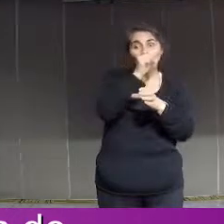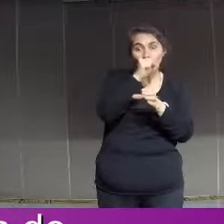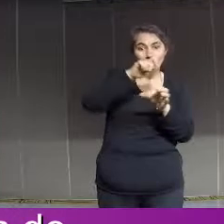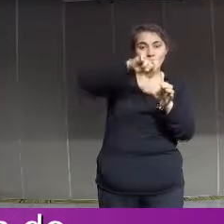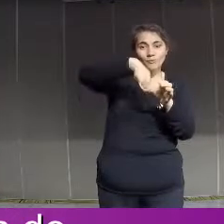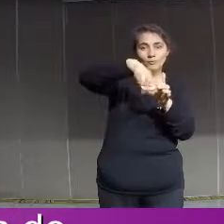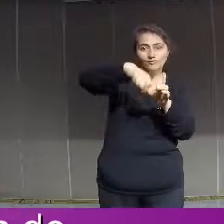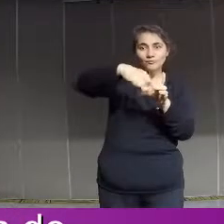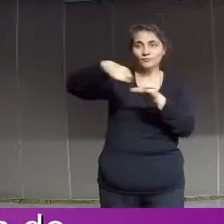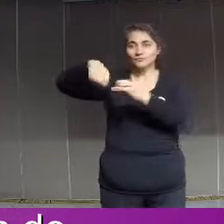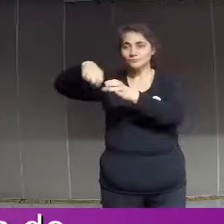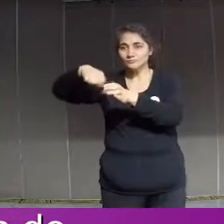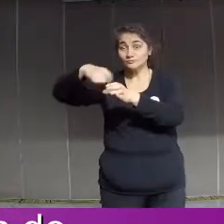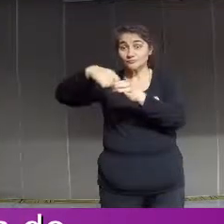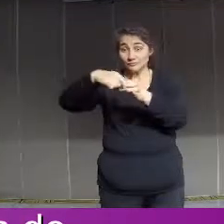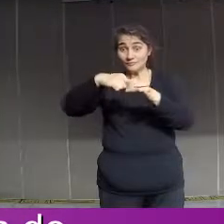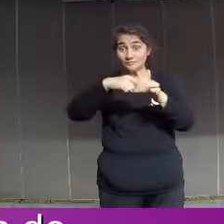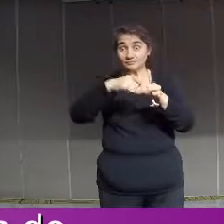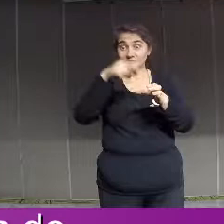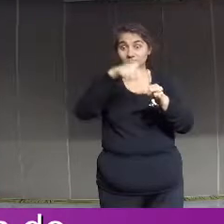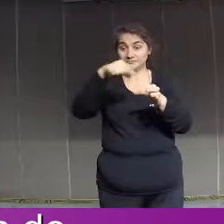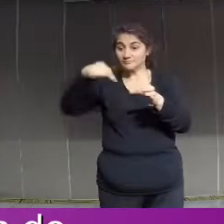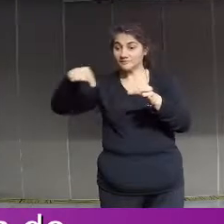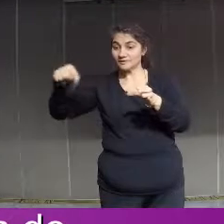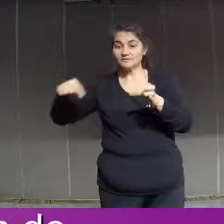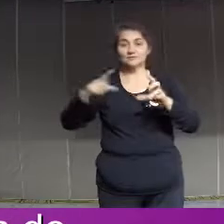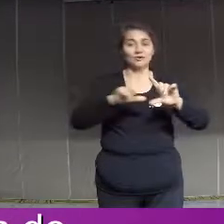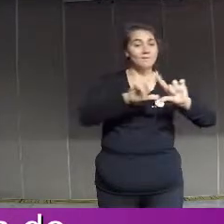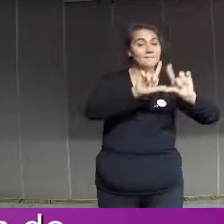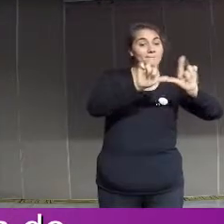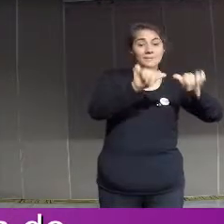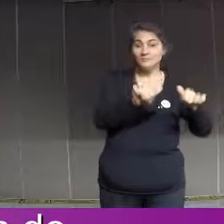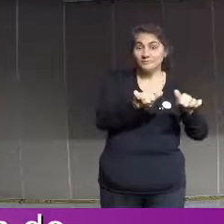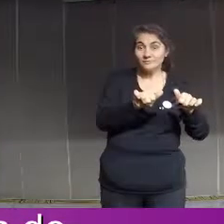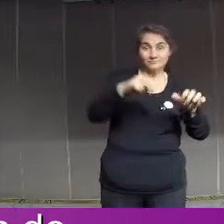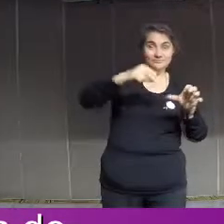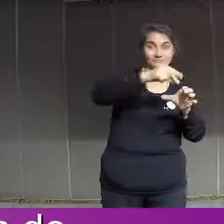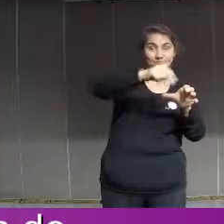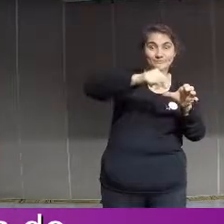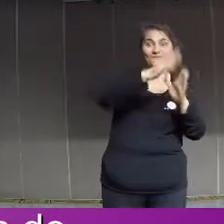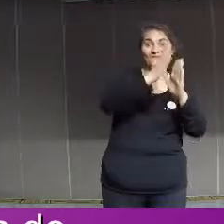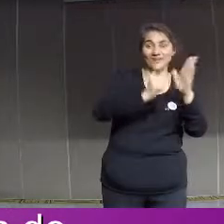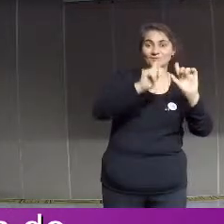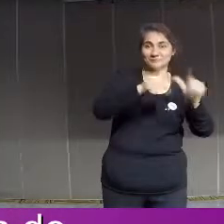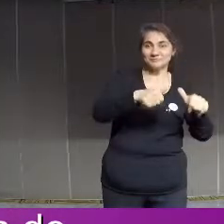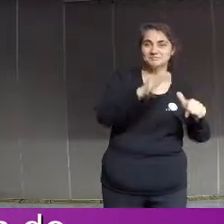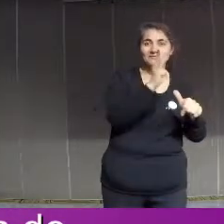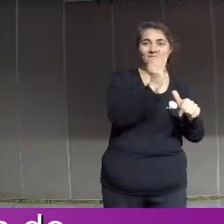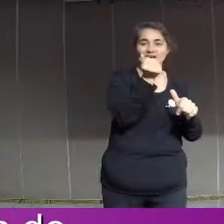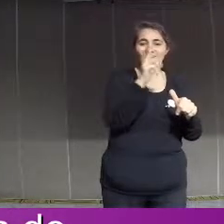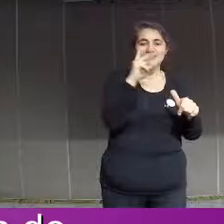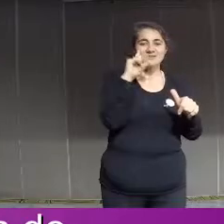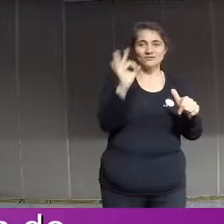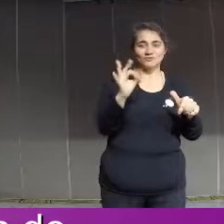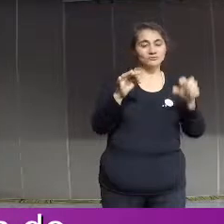coloca sustancia varitada a las 3 consistencias y se evalúa al paciente con un